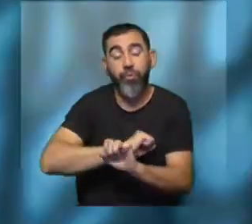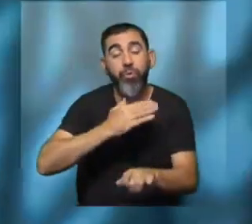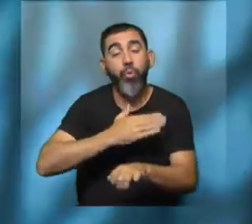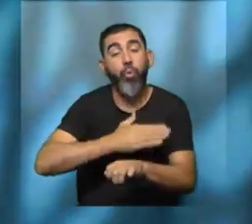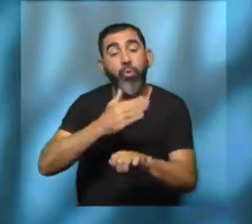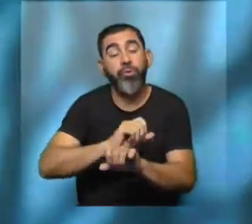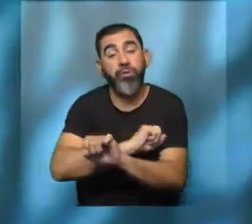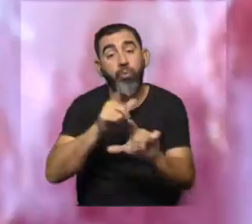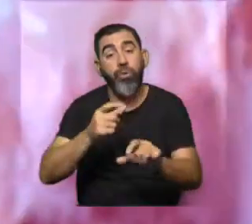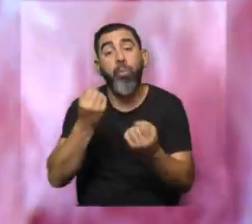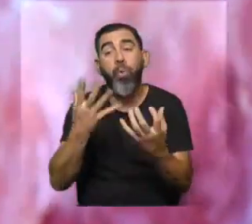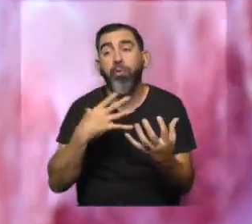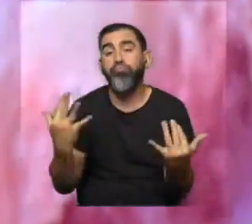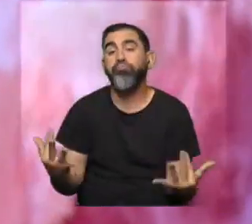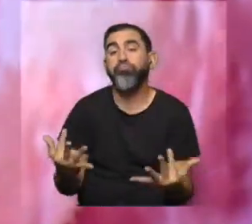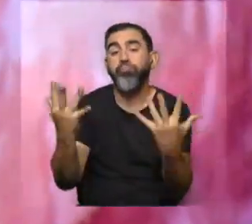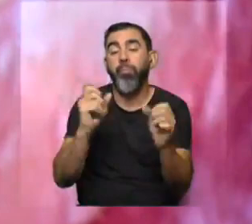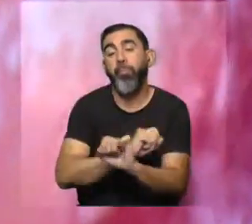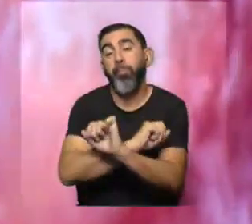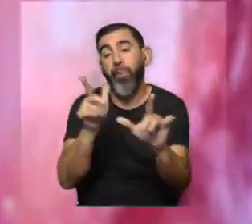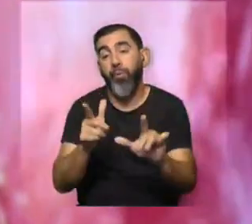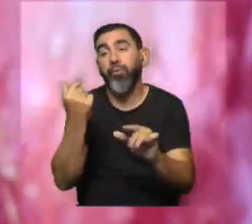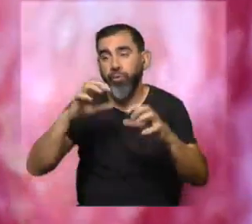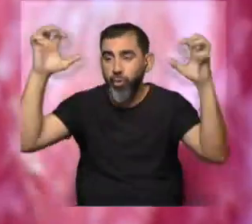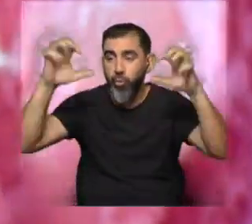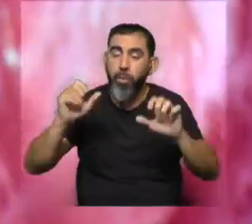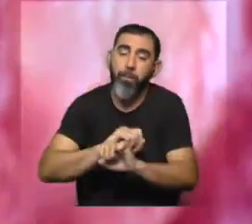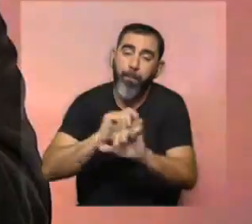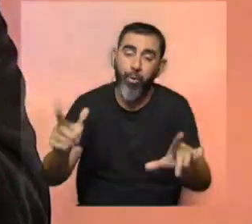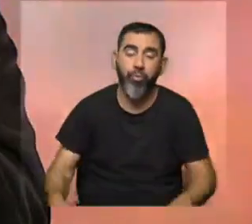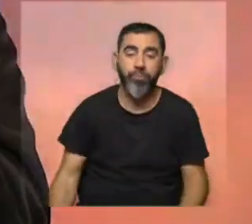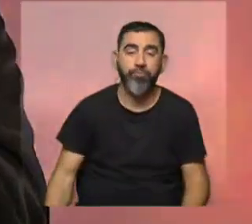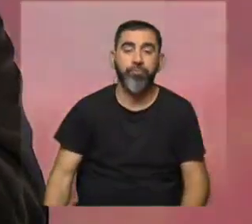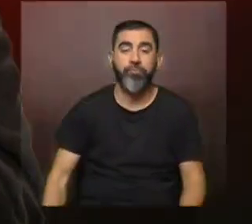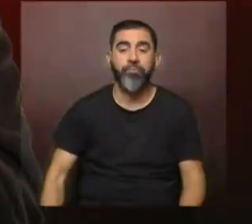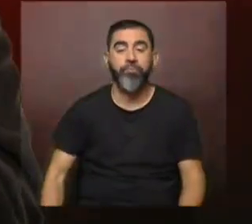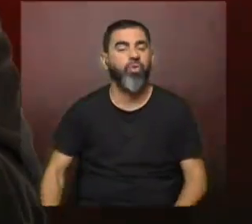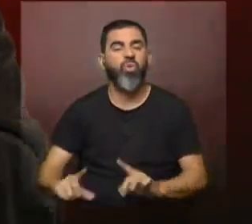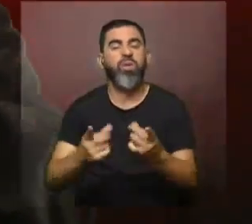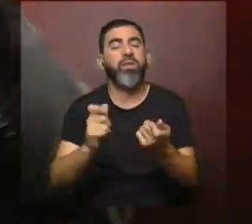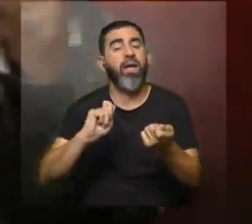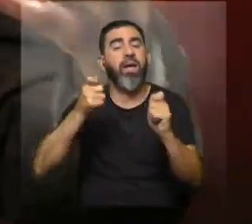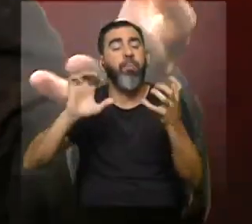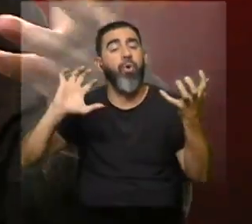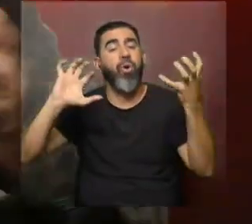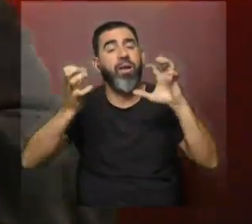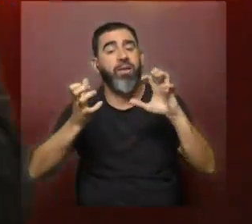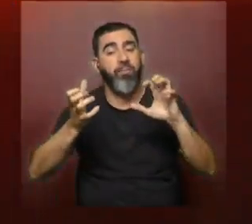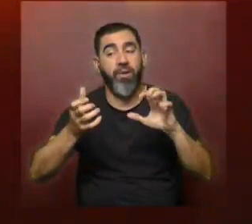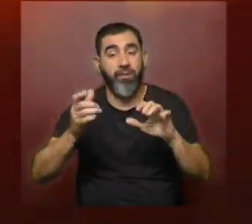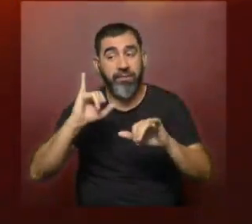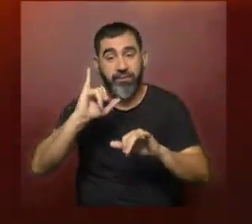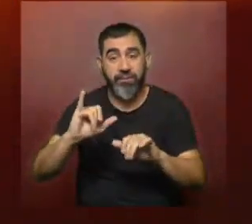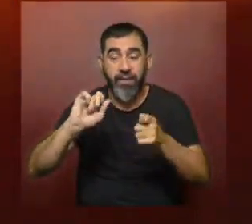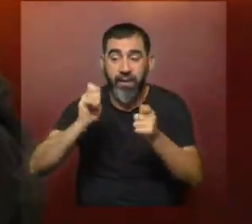en las lluvias porque hay más combustible, digamos, hay más vapor de agua para que llueva. Entonces, no es necesario que cambie el fenómeno del Niño en sí, sí